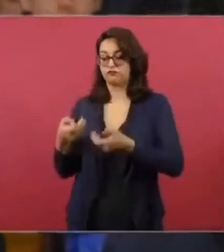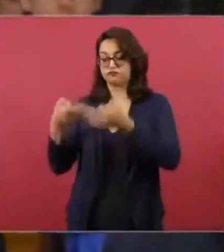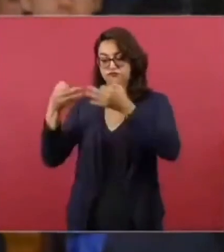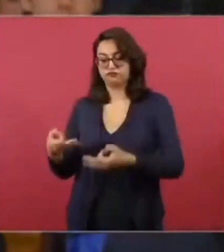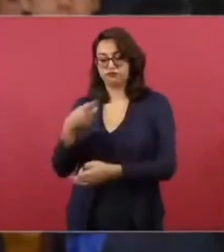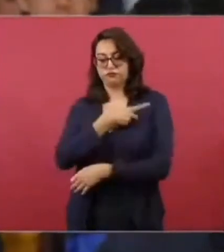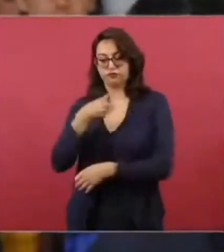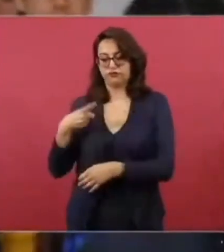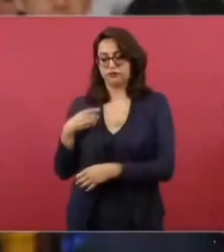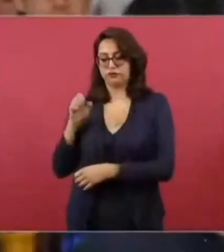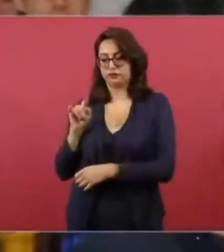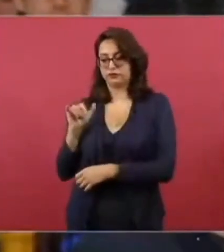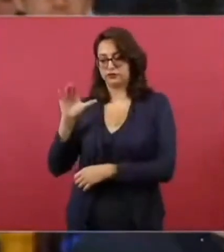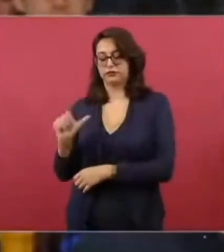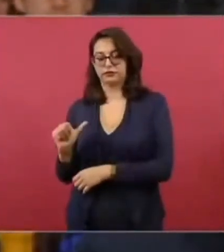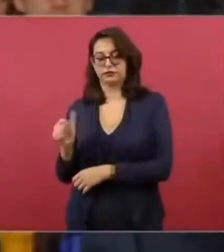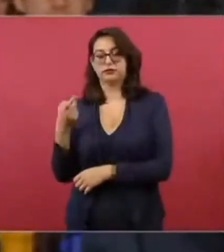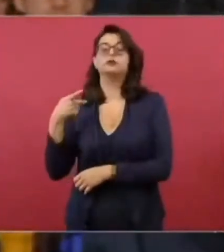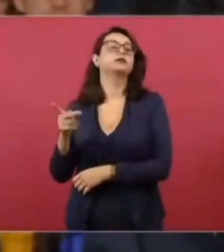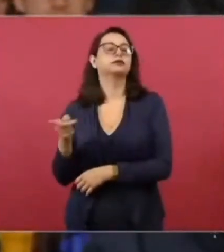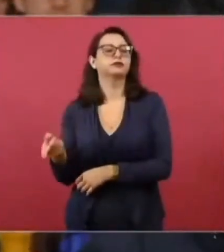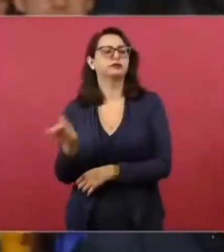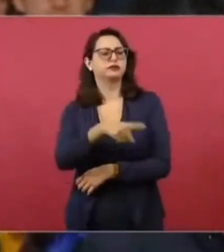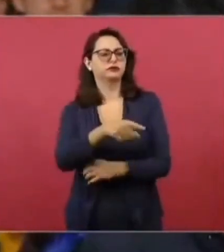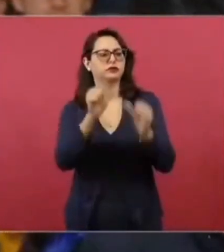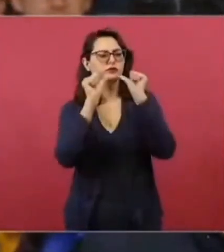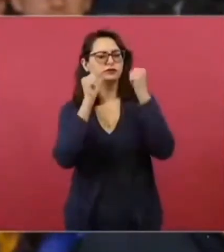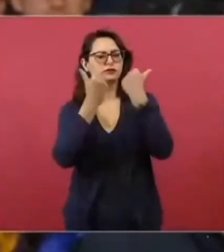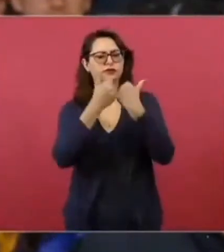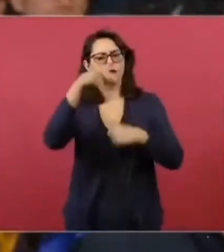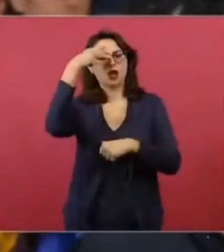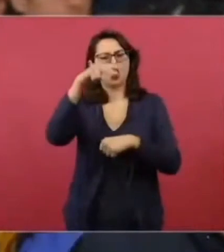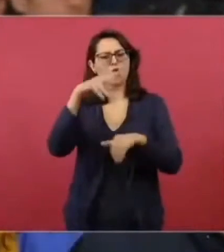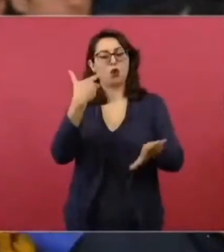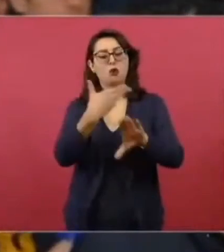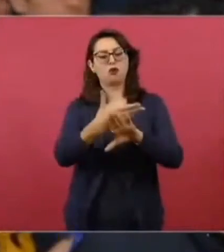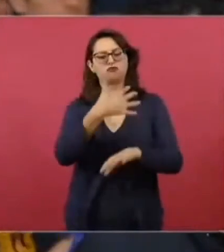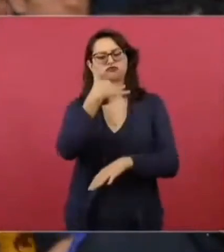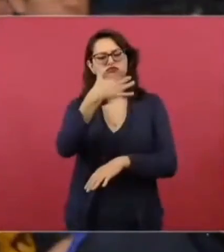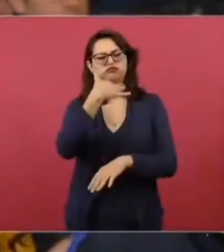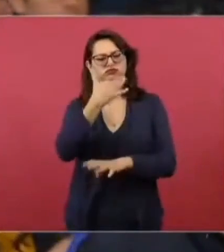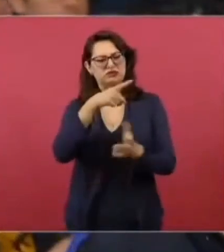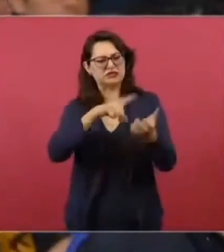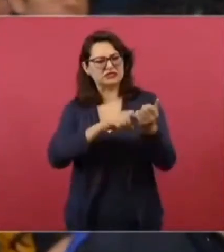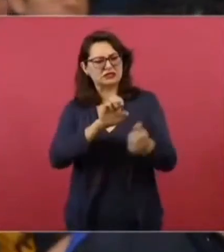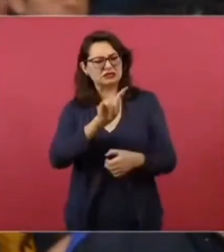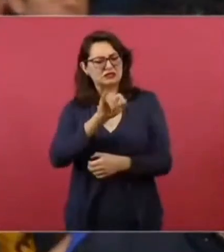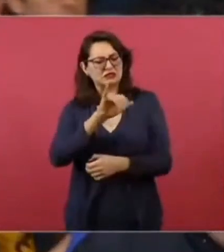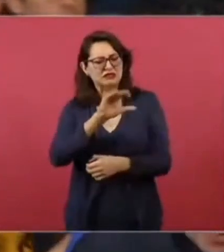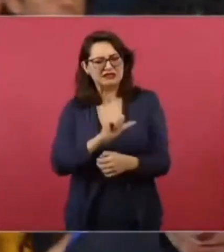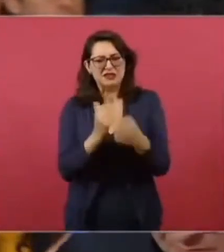y la Impunidad tiene un código de ética que pues viola estos principios, máximos principios de